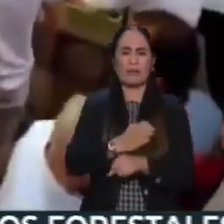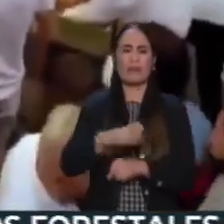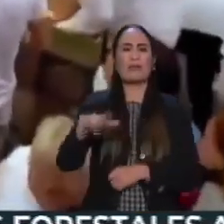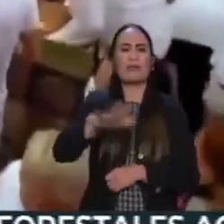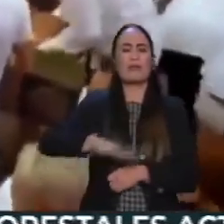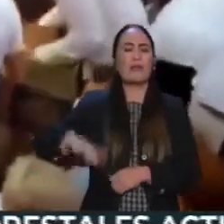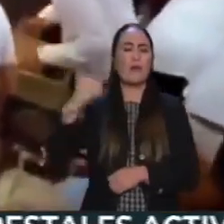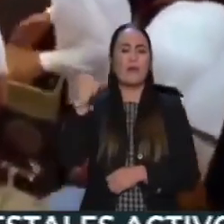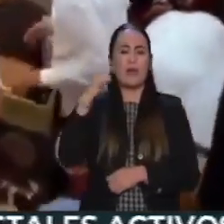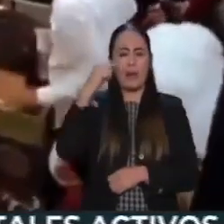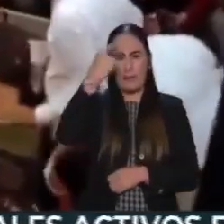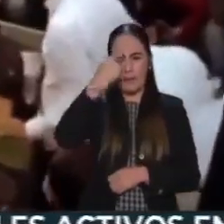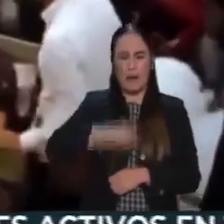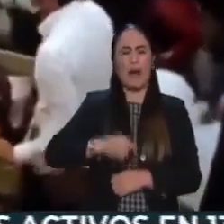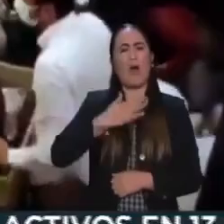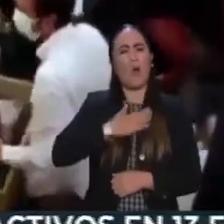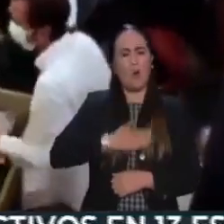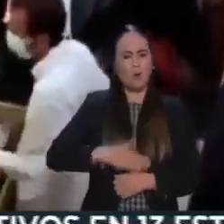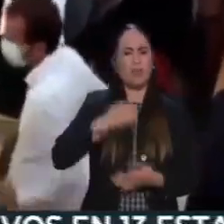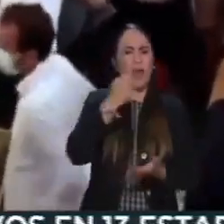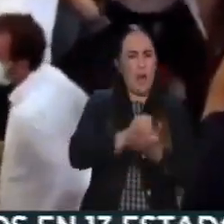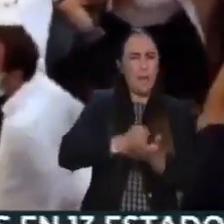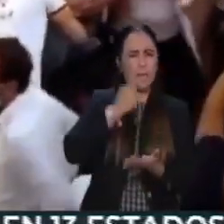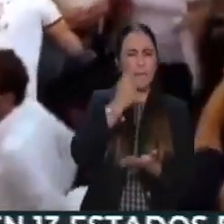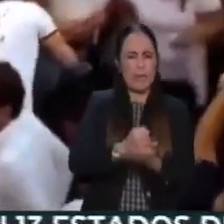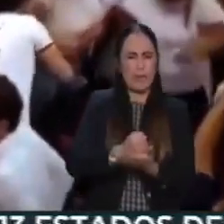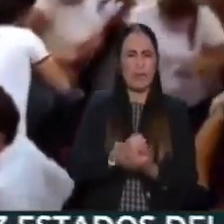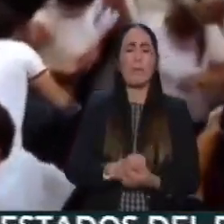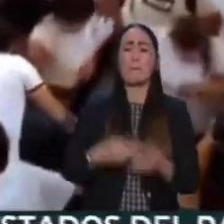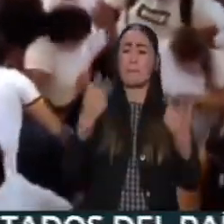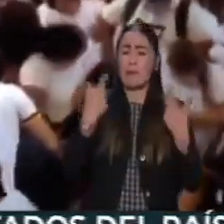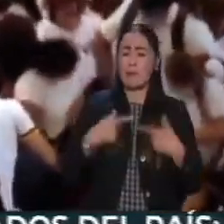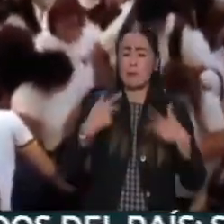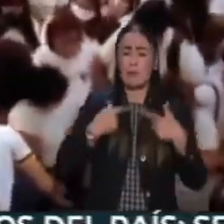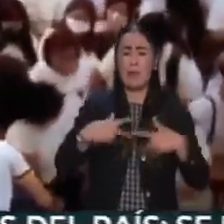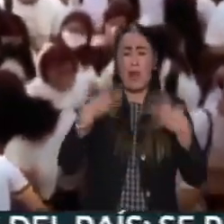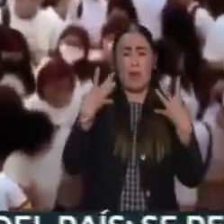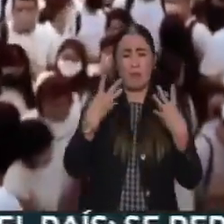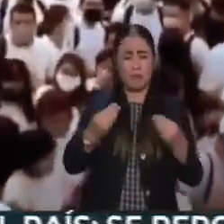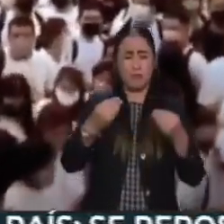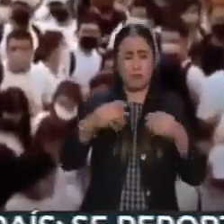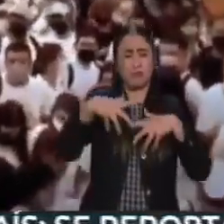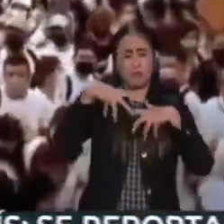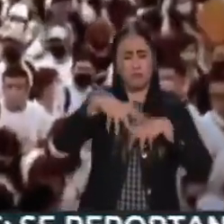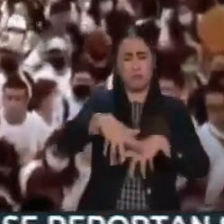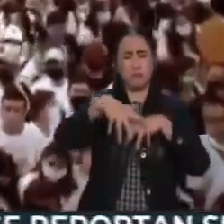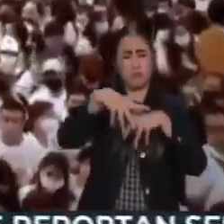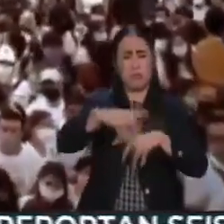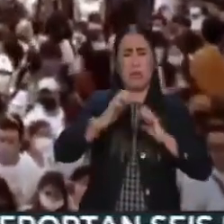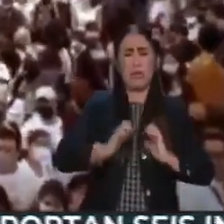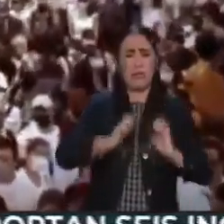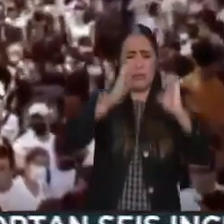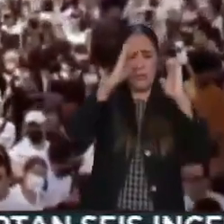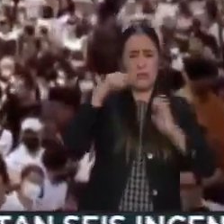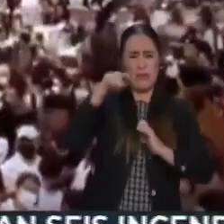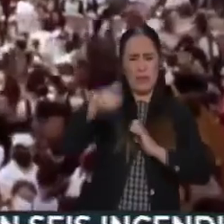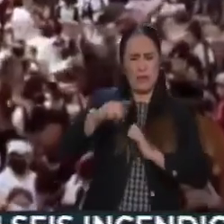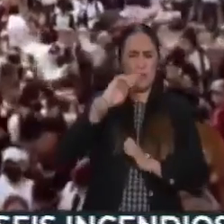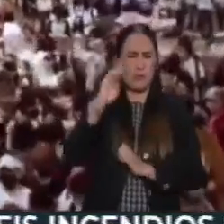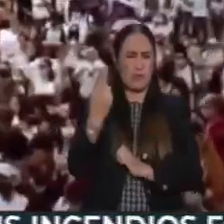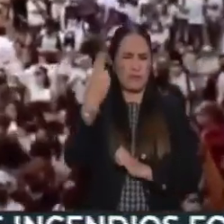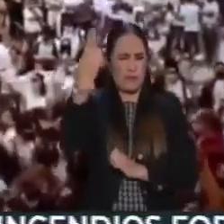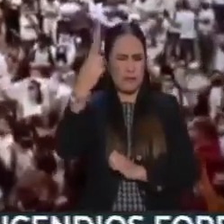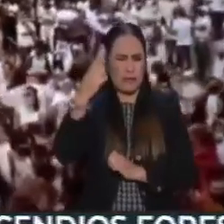el asesinato de los hermanos González Moreno. Cientos de personas se congregaron en el edificio de rectoría de la universidad